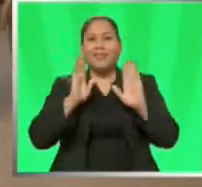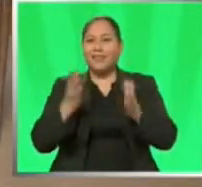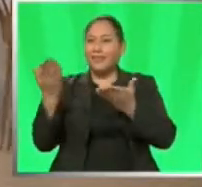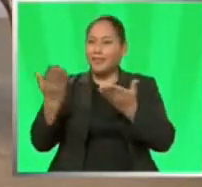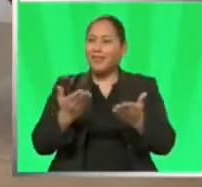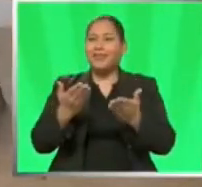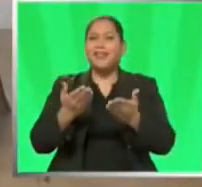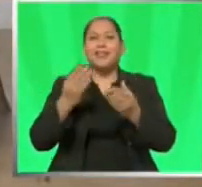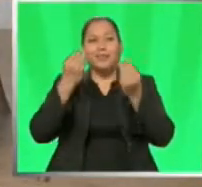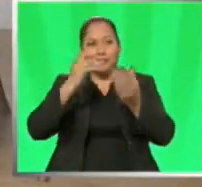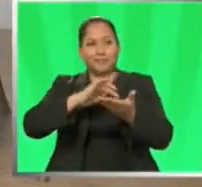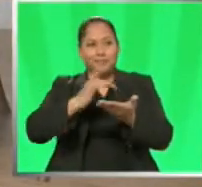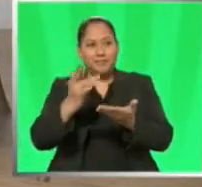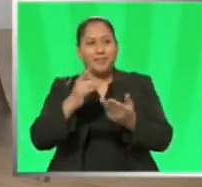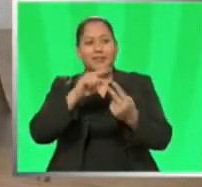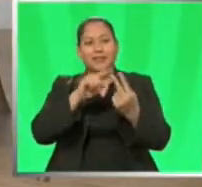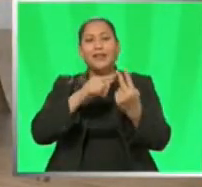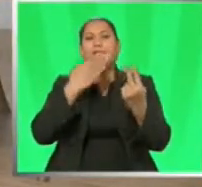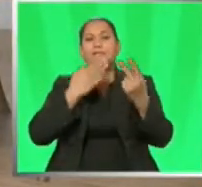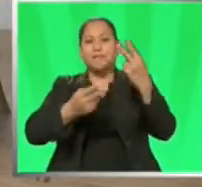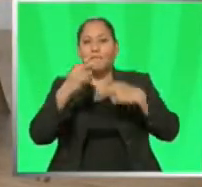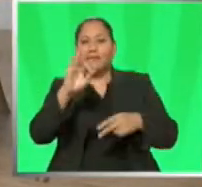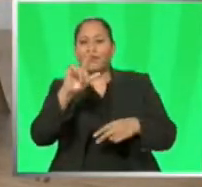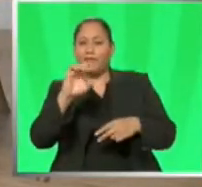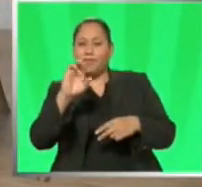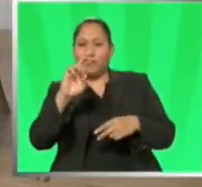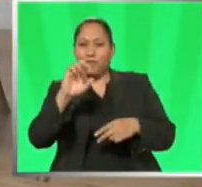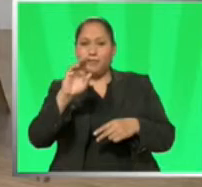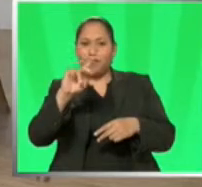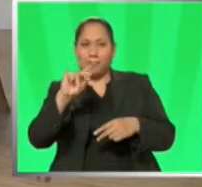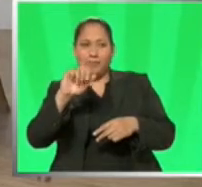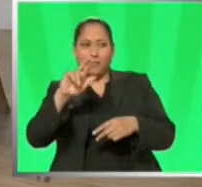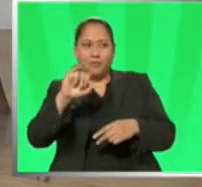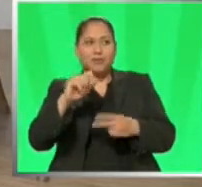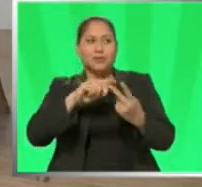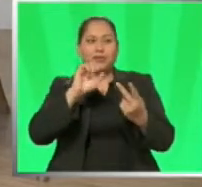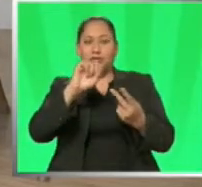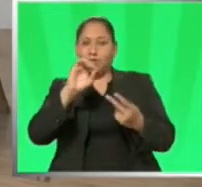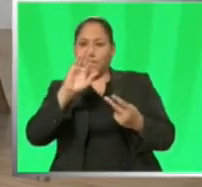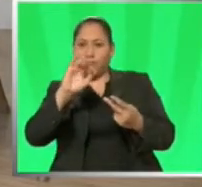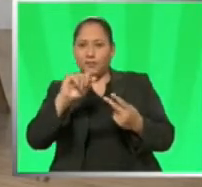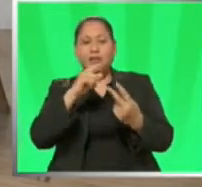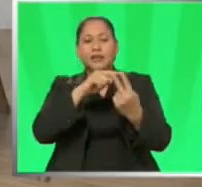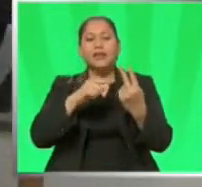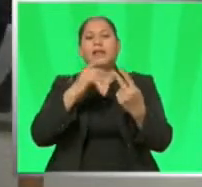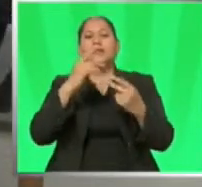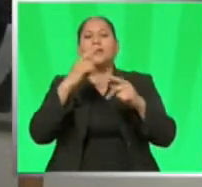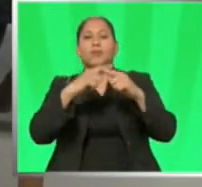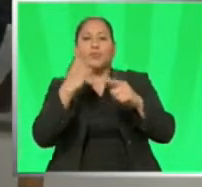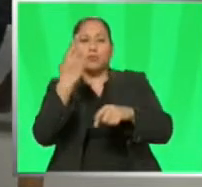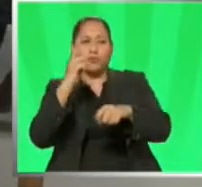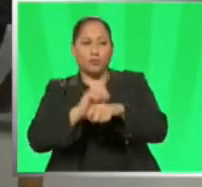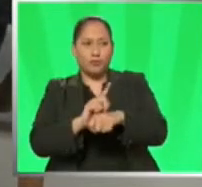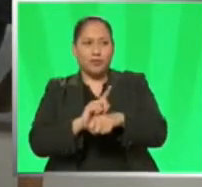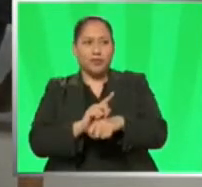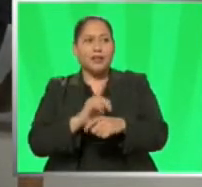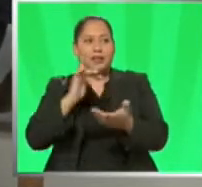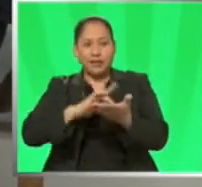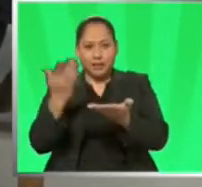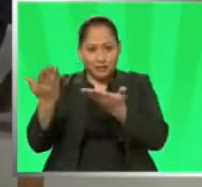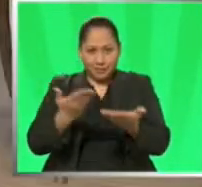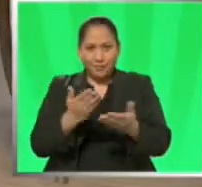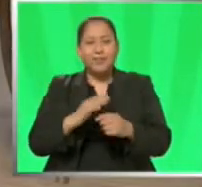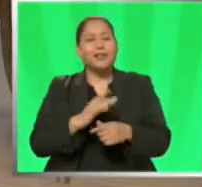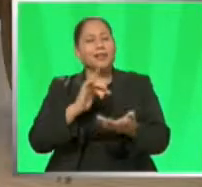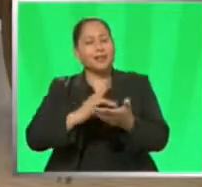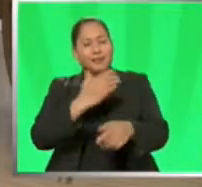ya están con nosotros. Muchísimas gracias. Bienvenidas Floria París y Sofía Ramírez de la Fundación 5 por Día. Muchísimas gracias por recibirnos. Gracias. Al